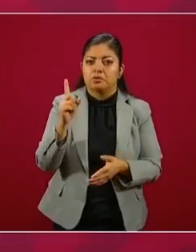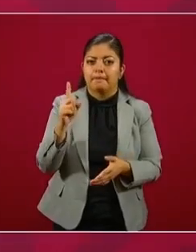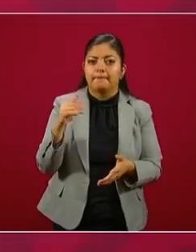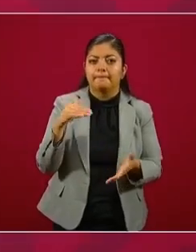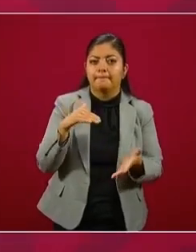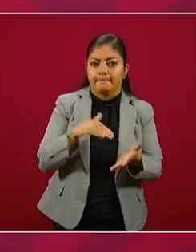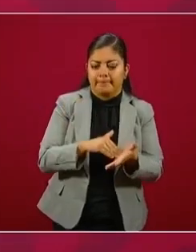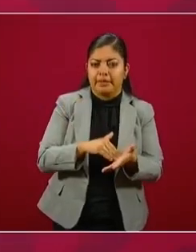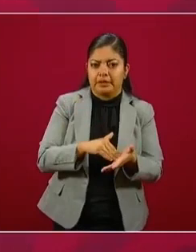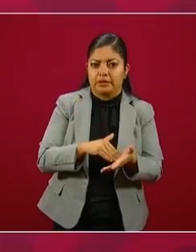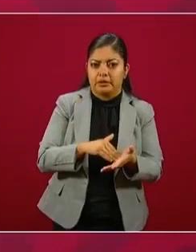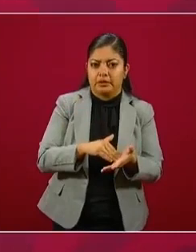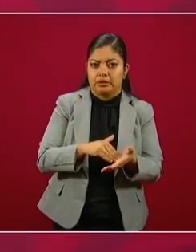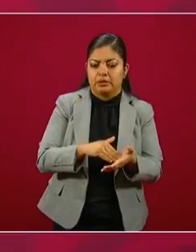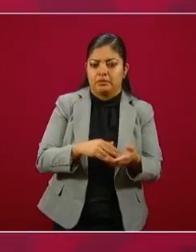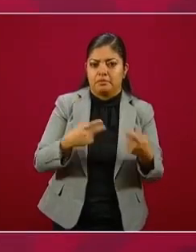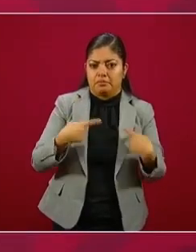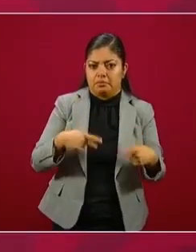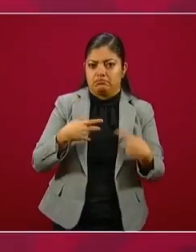con casos,